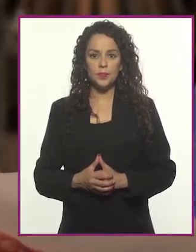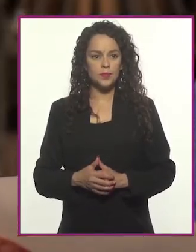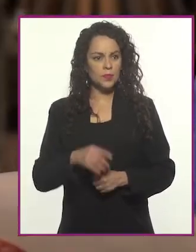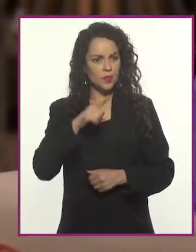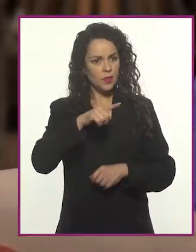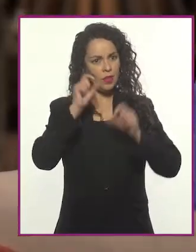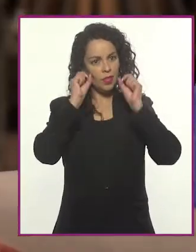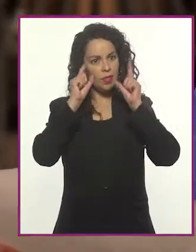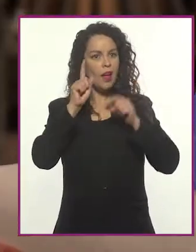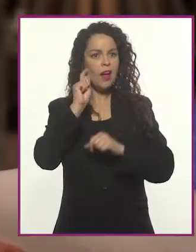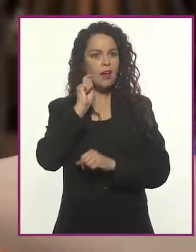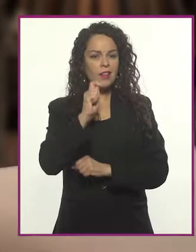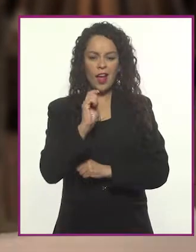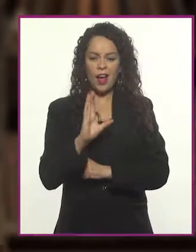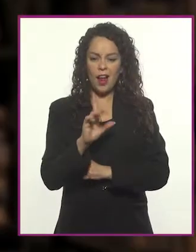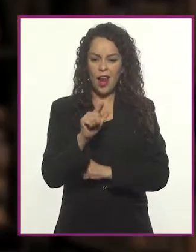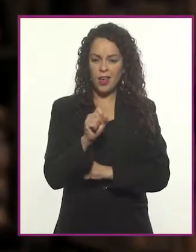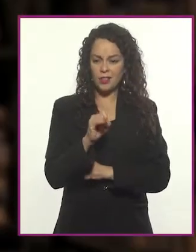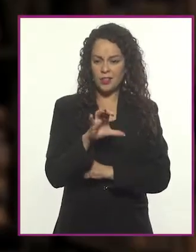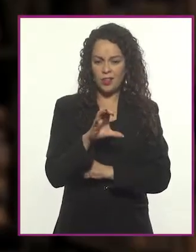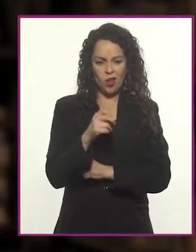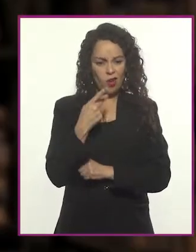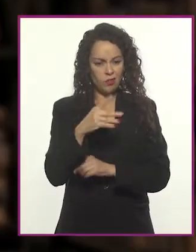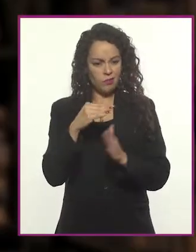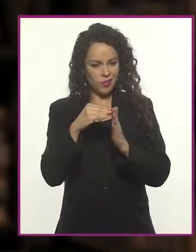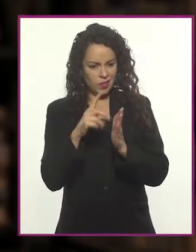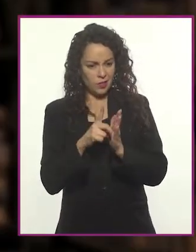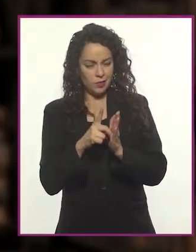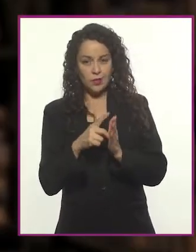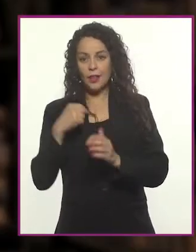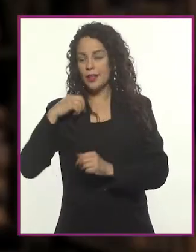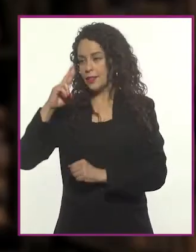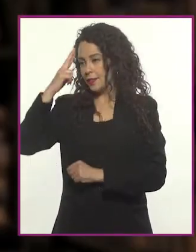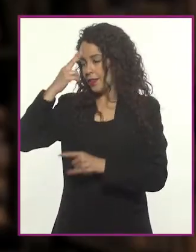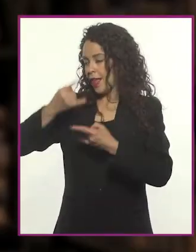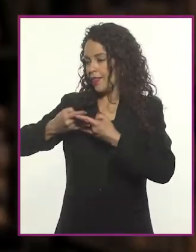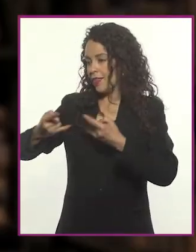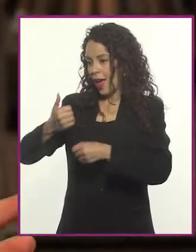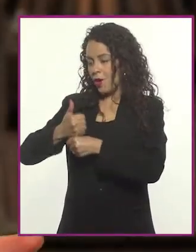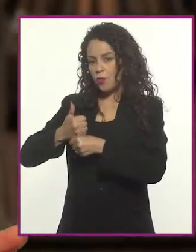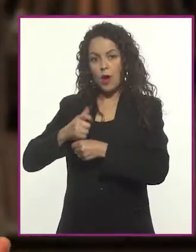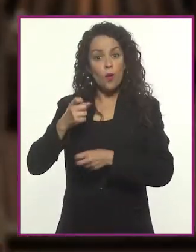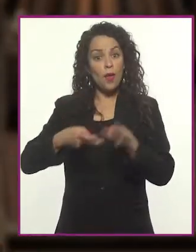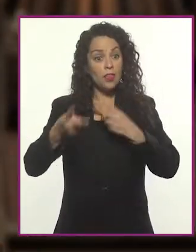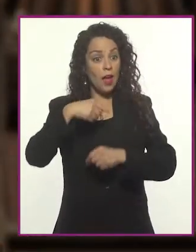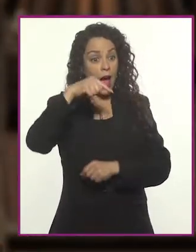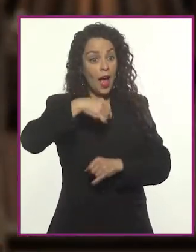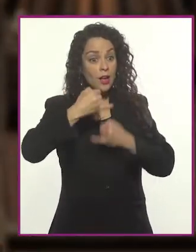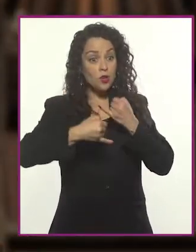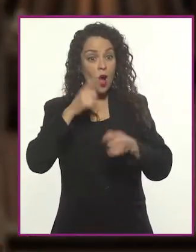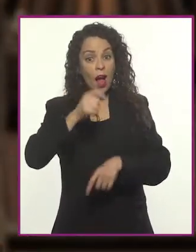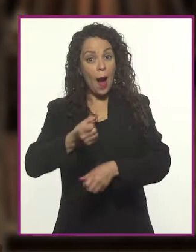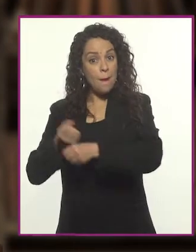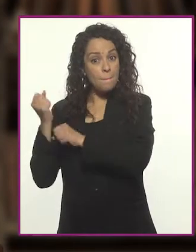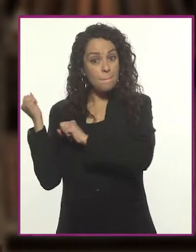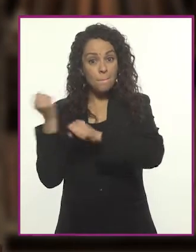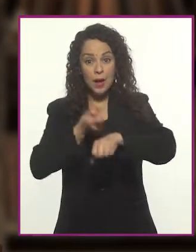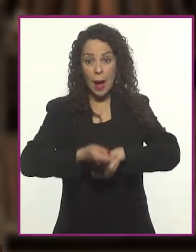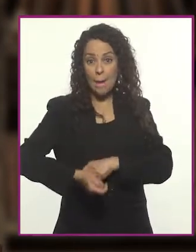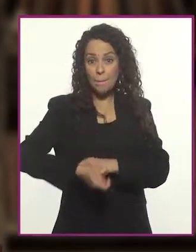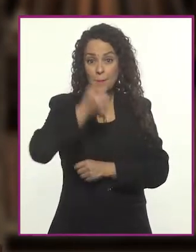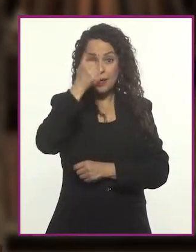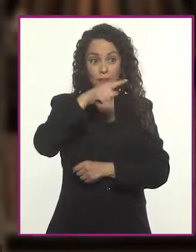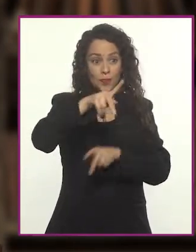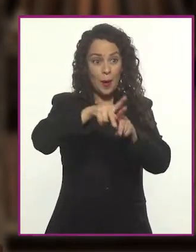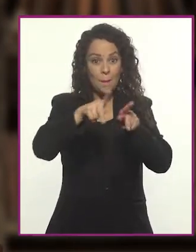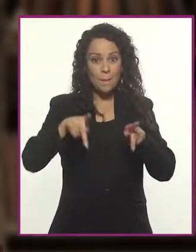¿Despertaste en modo clásico? Me acordé de la historia del abuelo. ¿De cuando vinieron a jugar con su equipo de béisbol por primera vez en